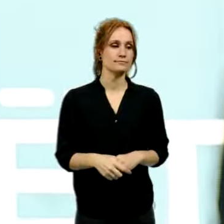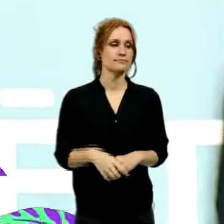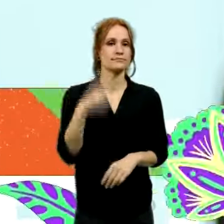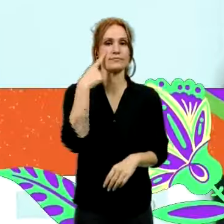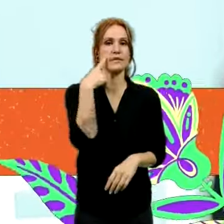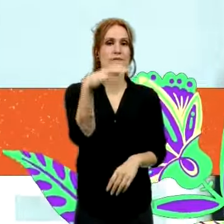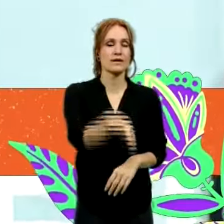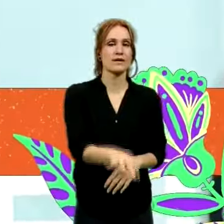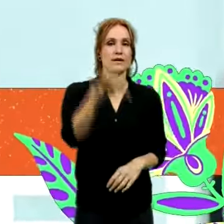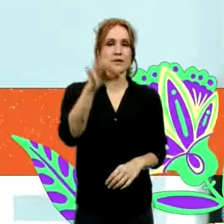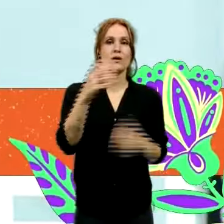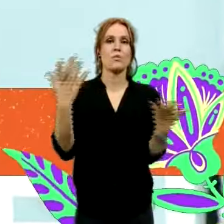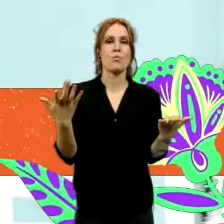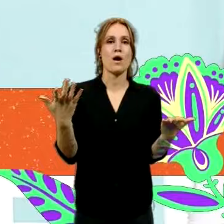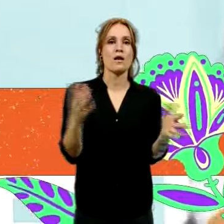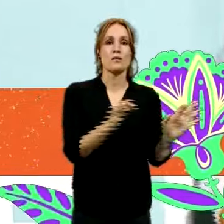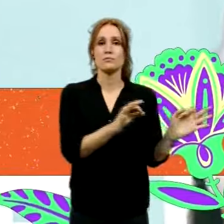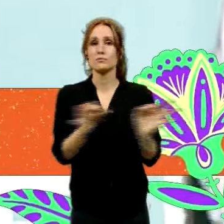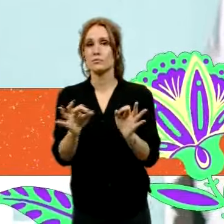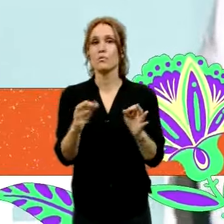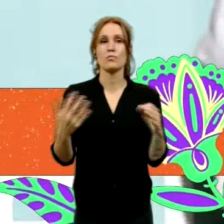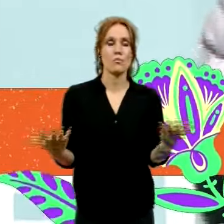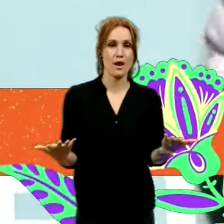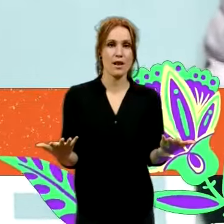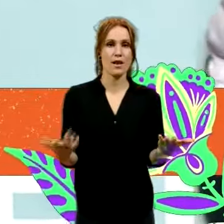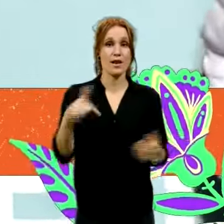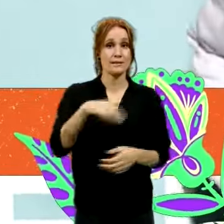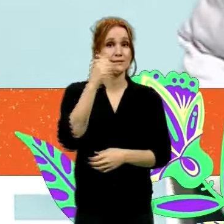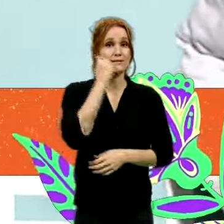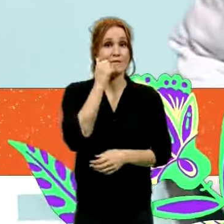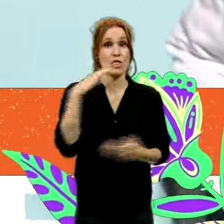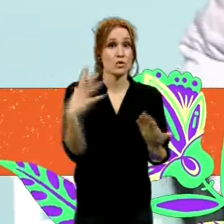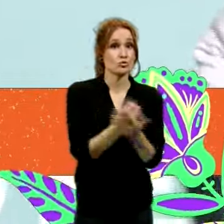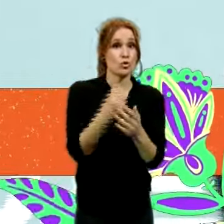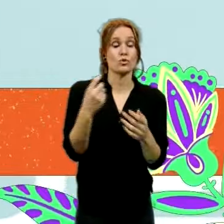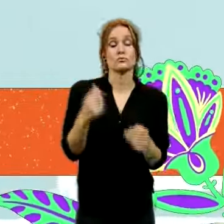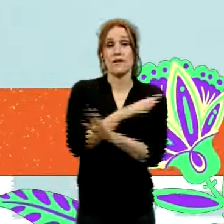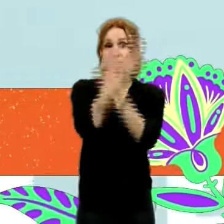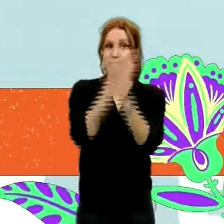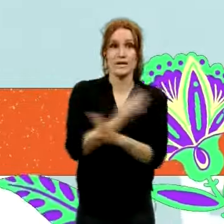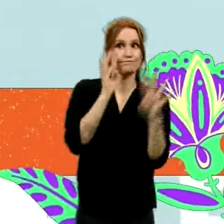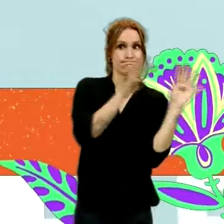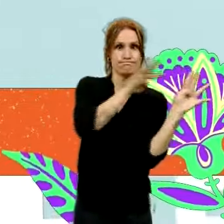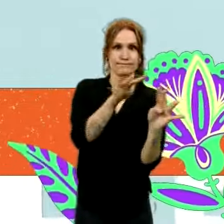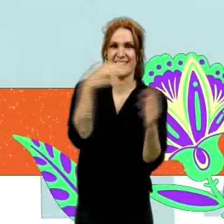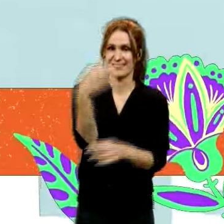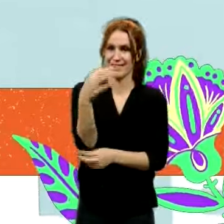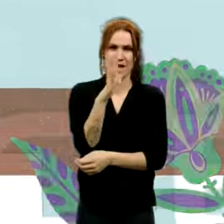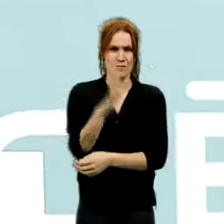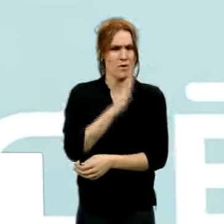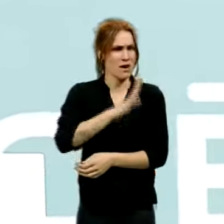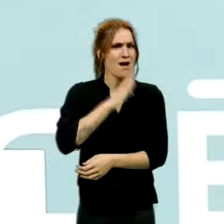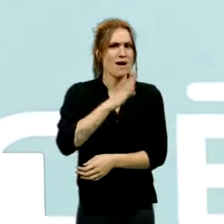Vamos a ver en qué posición sale este sábado. Que nadie se debe perder esta gran final, ¿eh? Que va a ser increíble.